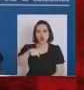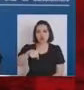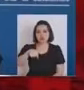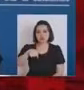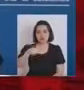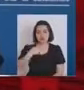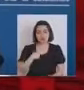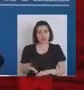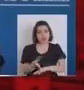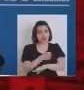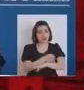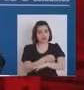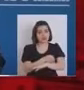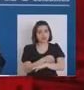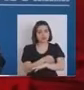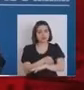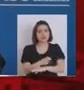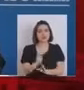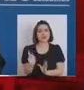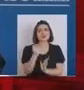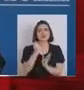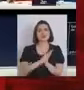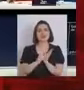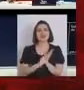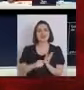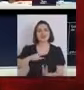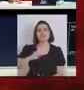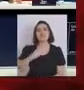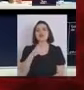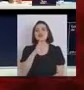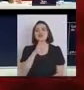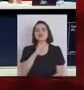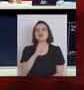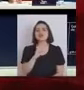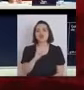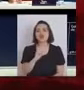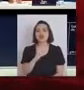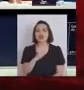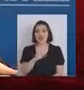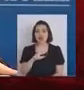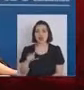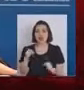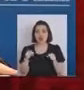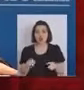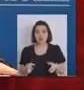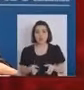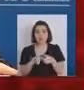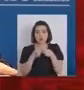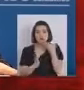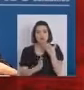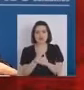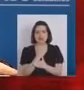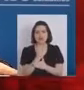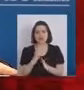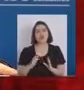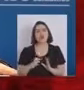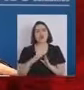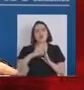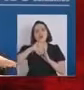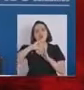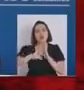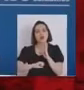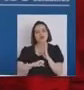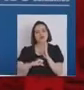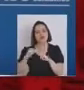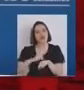sea, sabe perfectamente cómo se importan medicamentos, para hablar en tema muy cristiano. ¿Cómo ha tomado Chile la importación de la